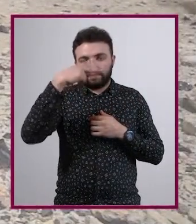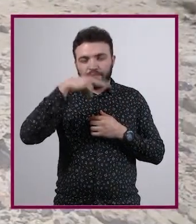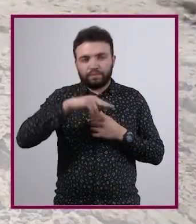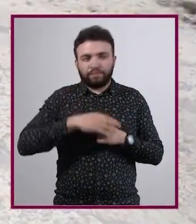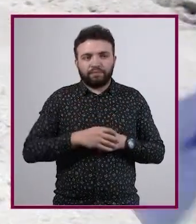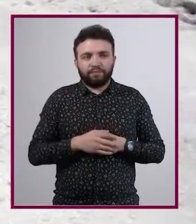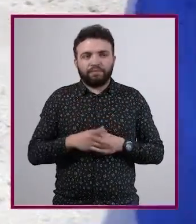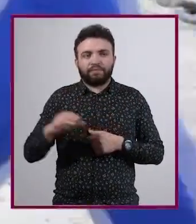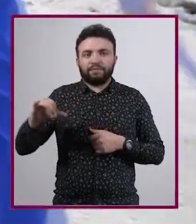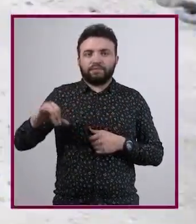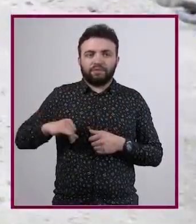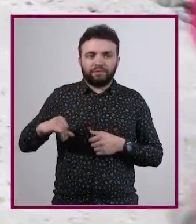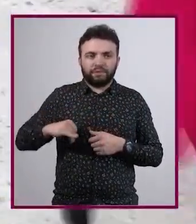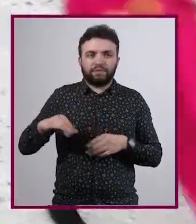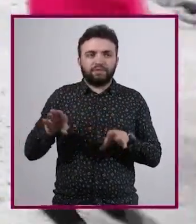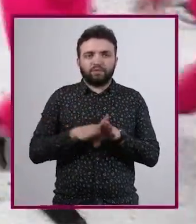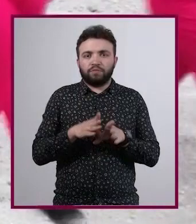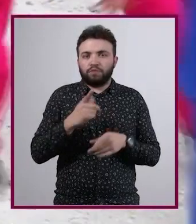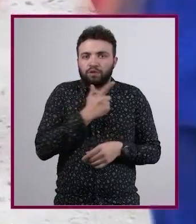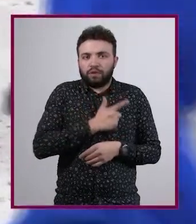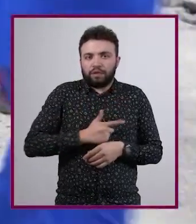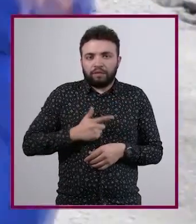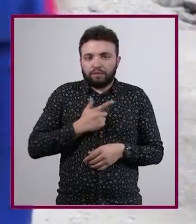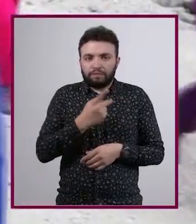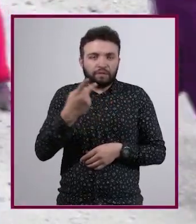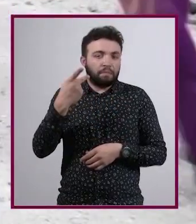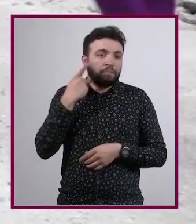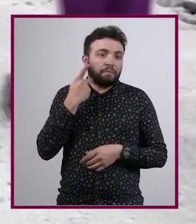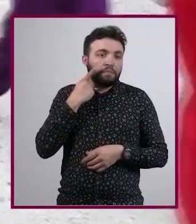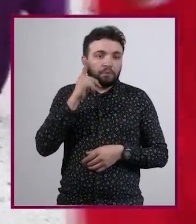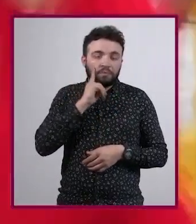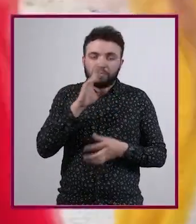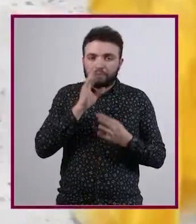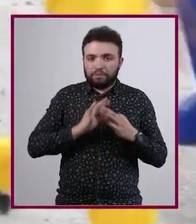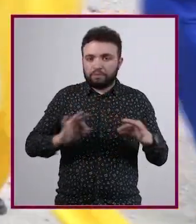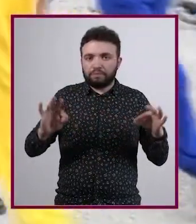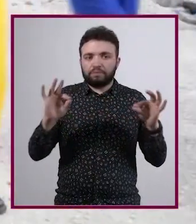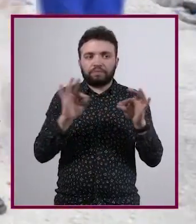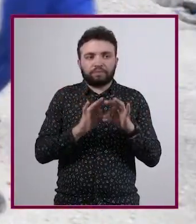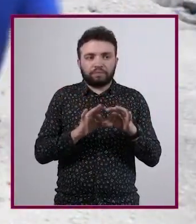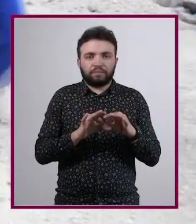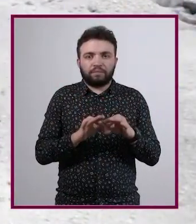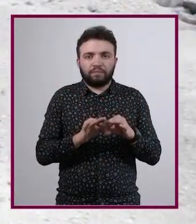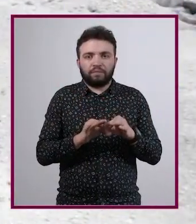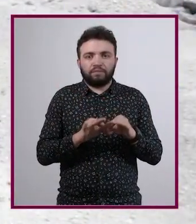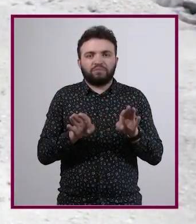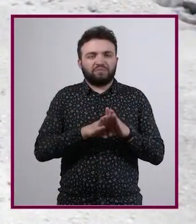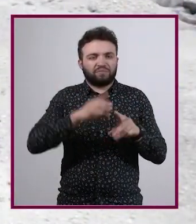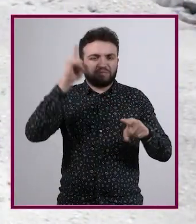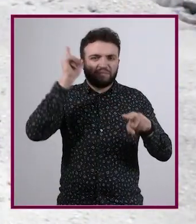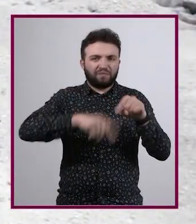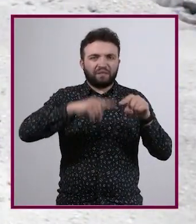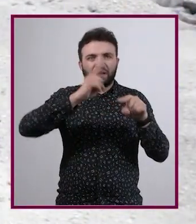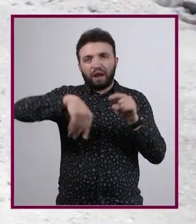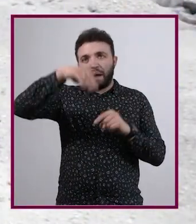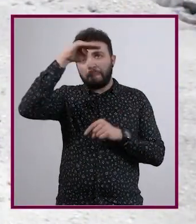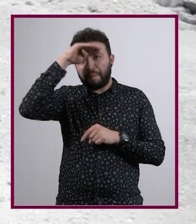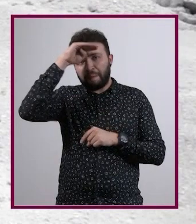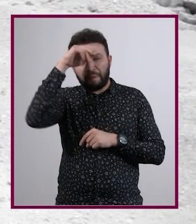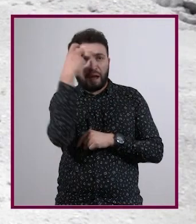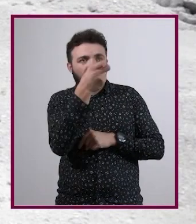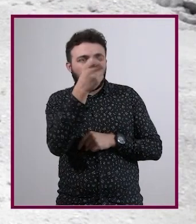Me interesa que han tomado un papel político muy importante que desafía muchos estigmas de las mujeres,